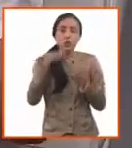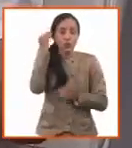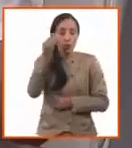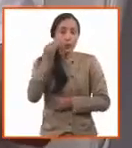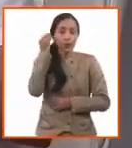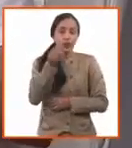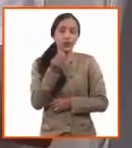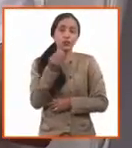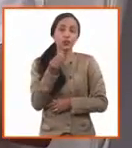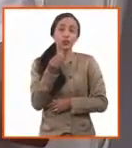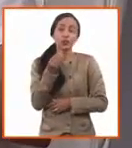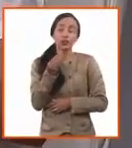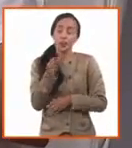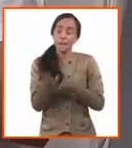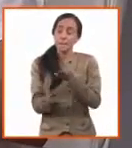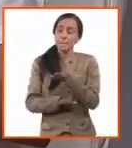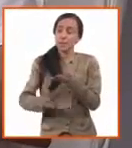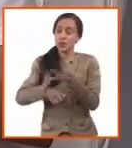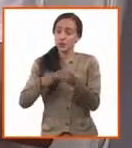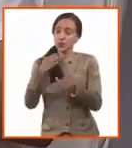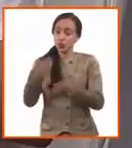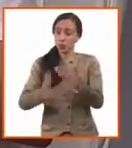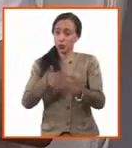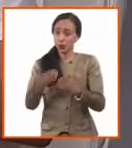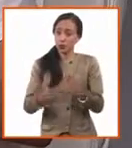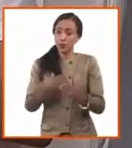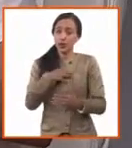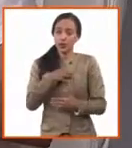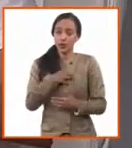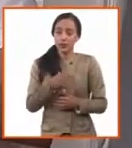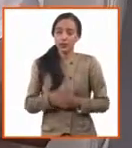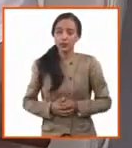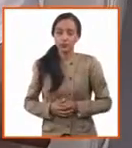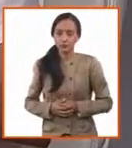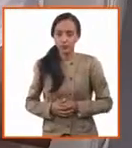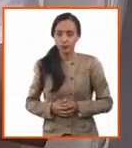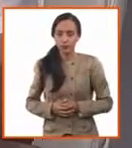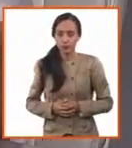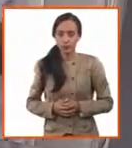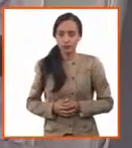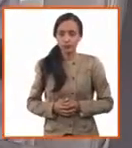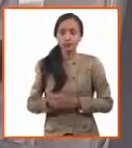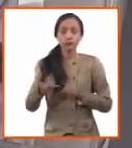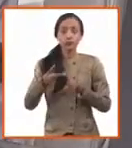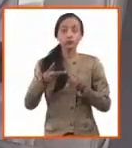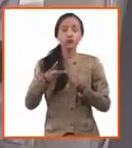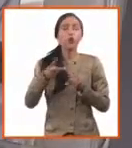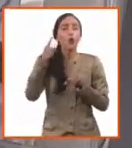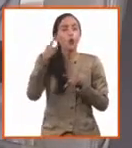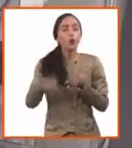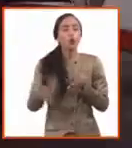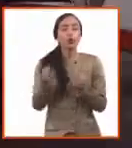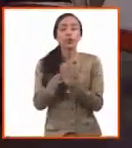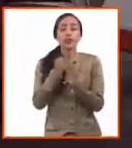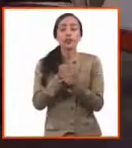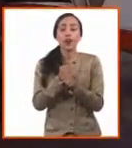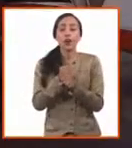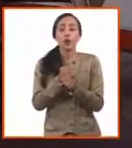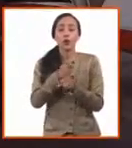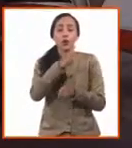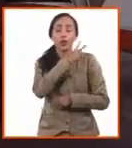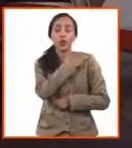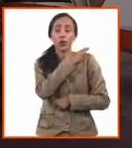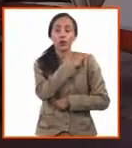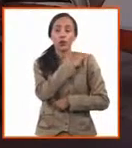de las bases de muchos los problemas que podemos estar teniendo yo creo que hay otra idea clave que es el trabajo de dirección no puede estar vinculado a la